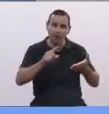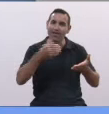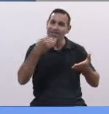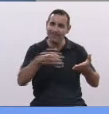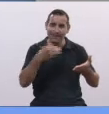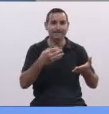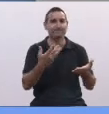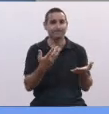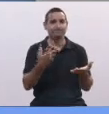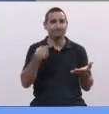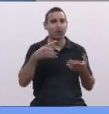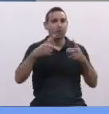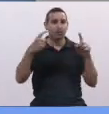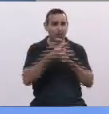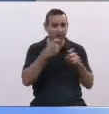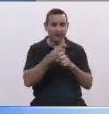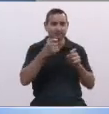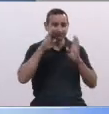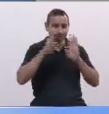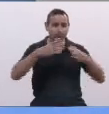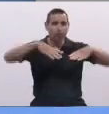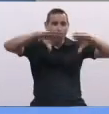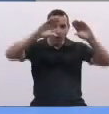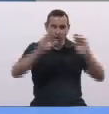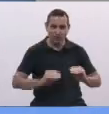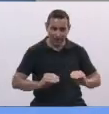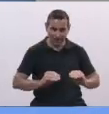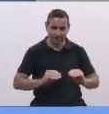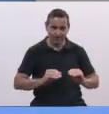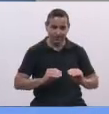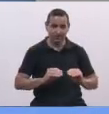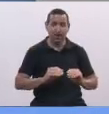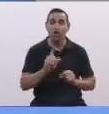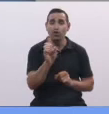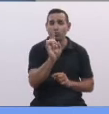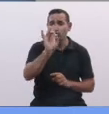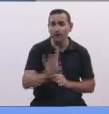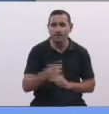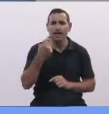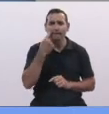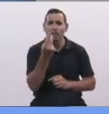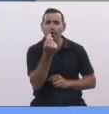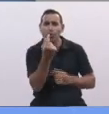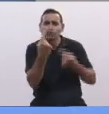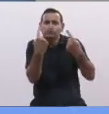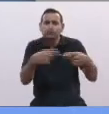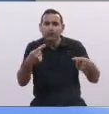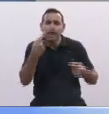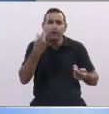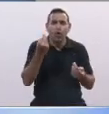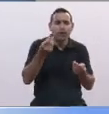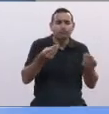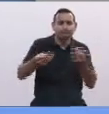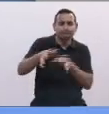hacer el abordaje del problema en forma integral. Y esto no es solo ver los recursos y su